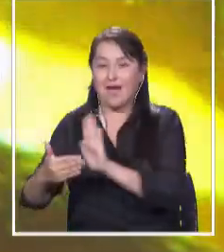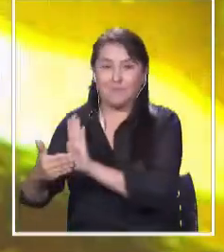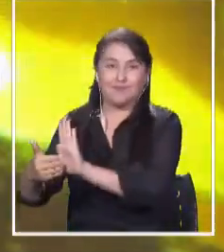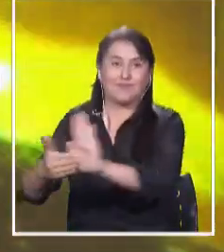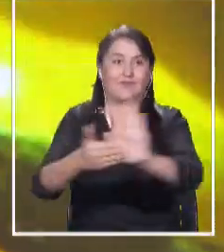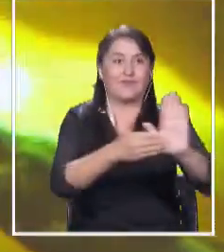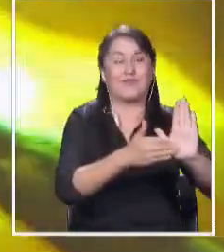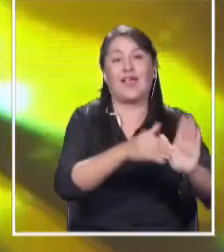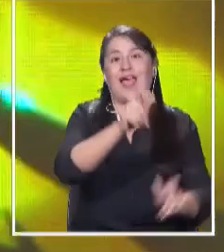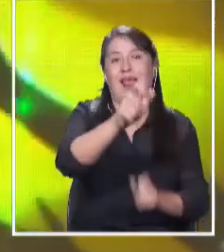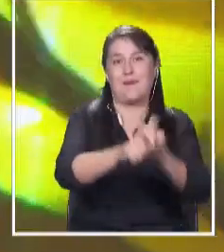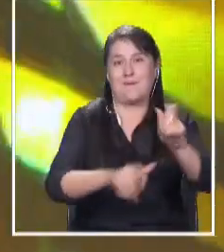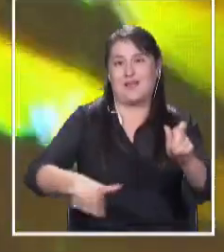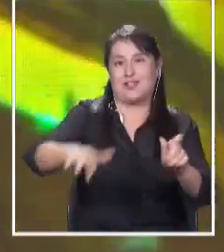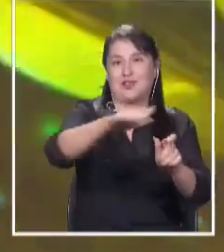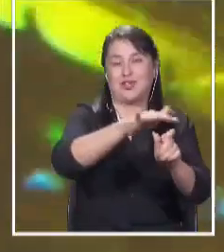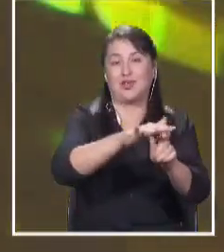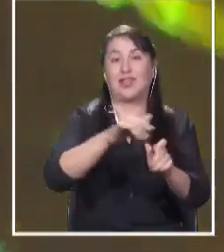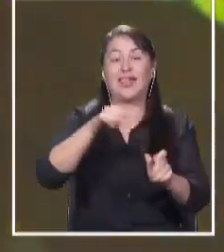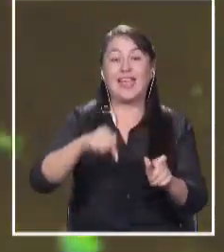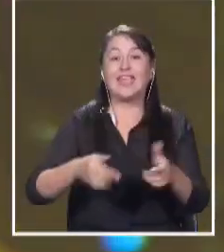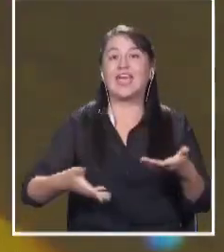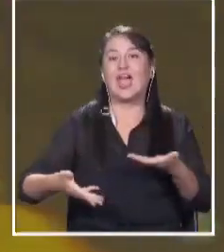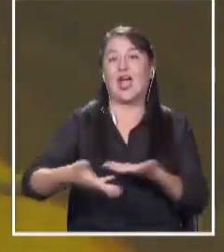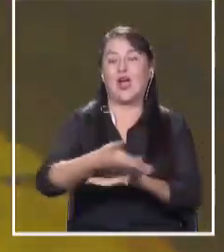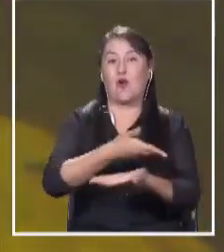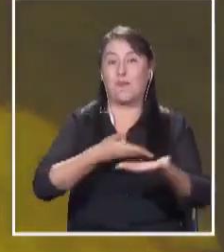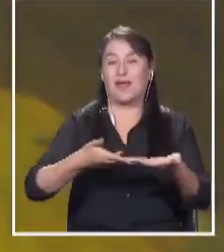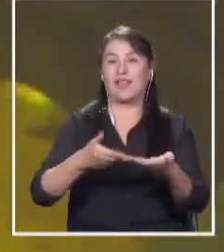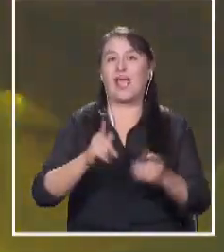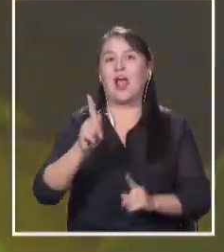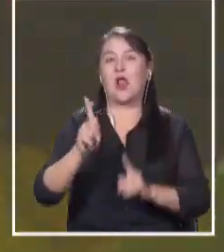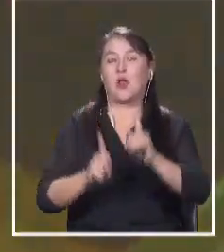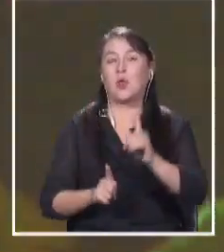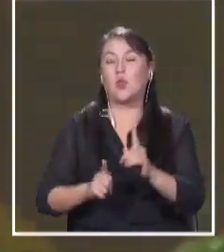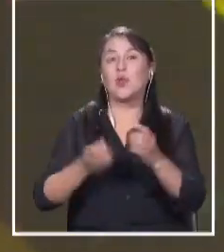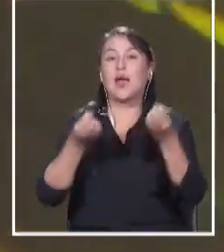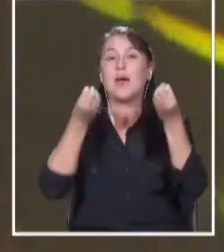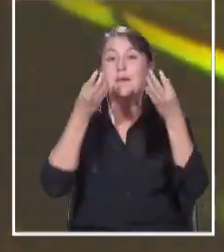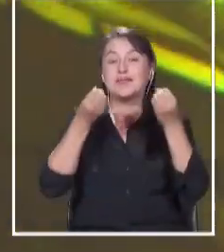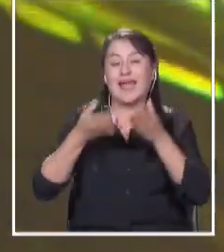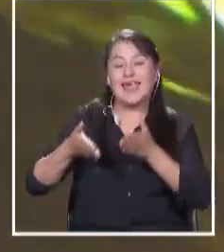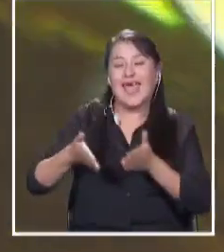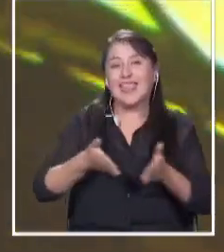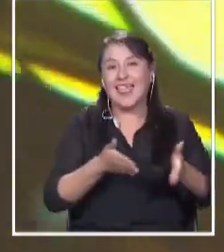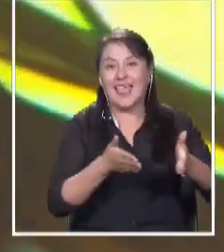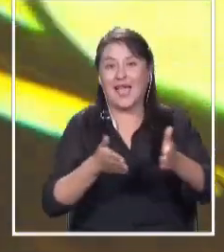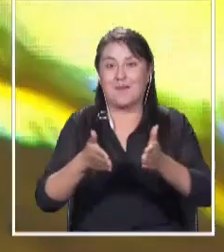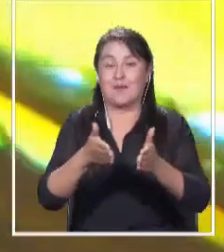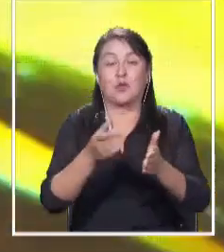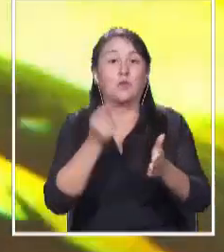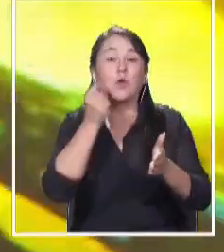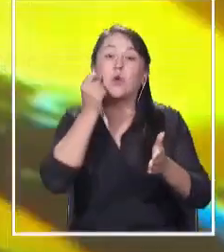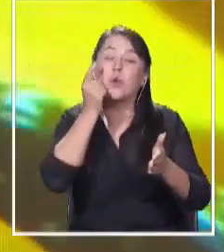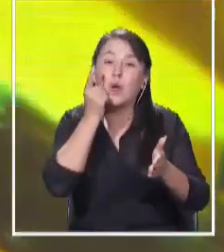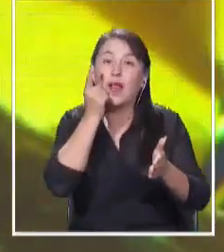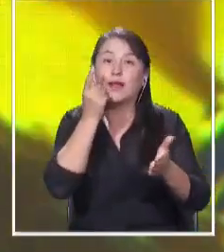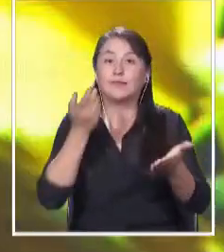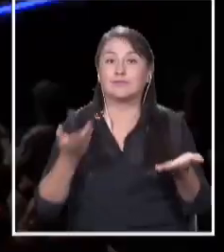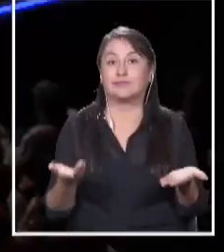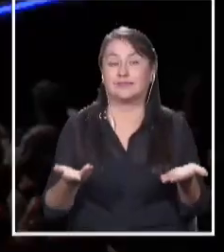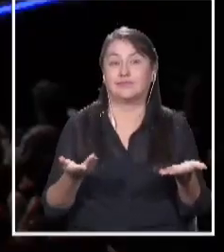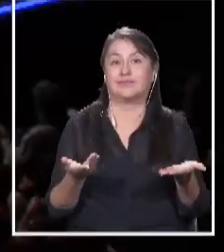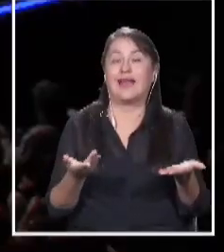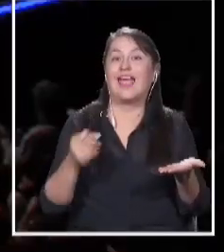general. Y aquí les quiero compartir algunos aprendizajes de todo ese camino y uno de ellos tiene que ver con revisar muy bien